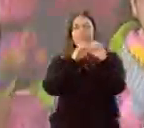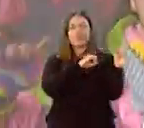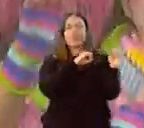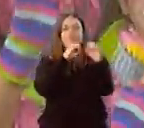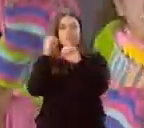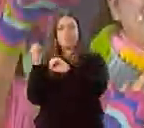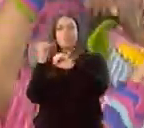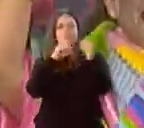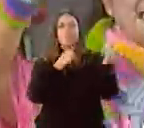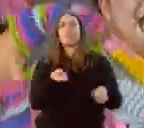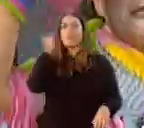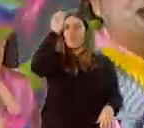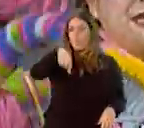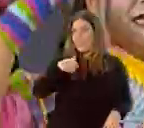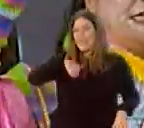d